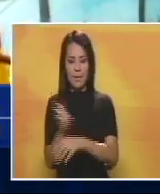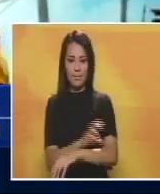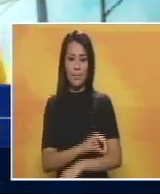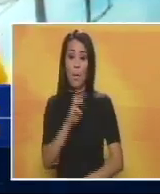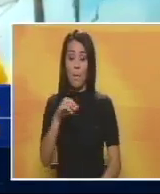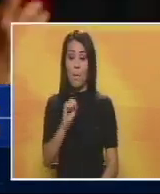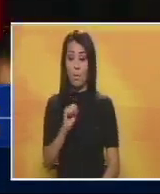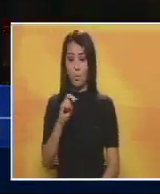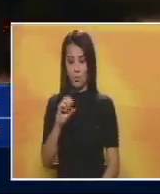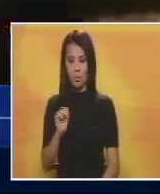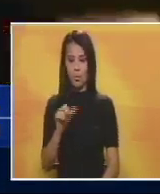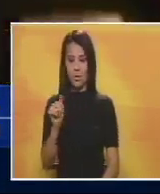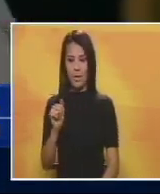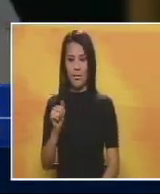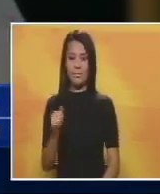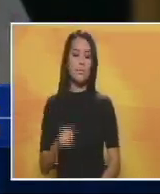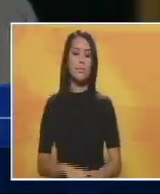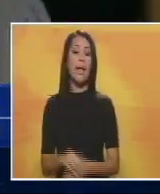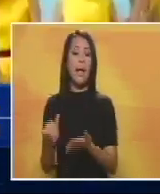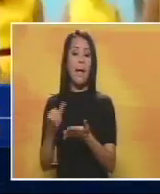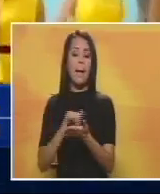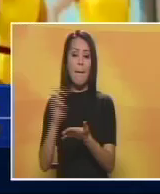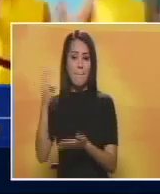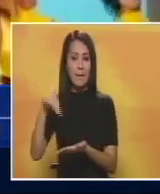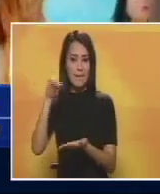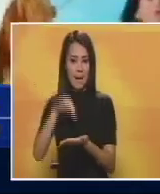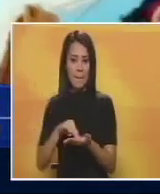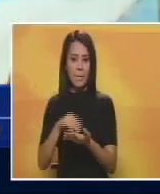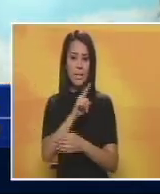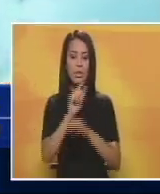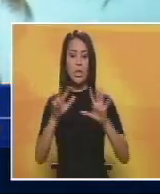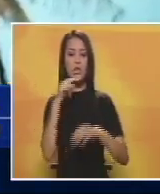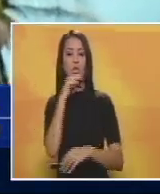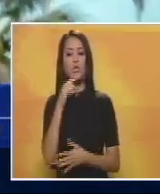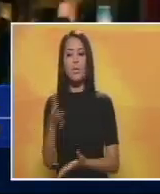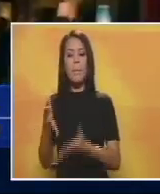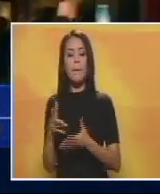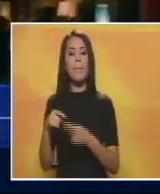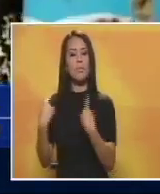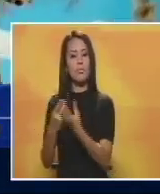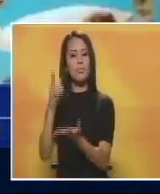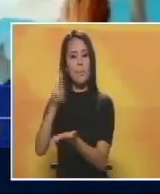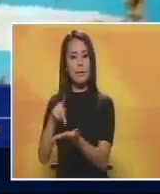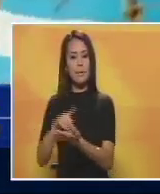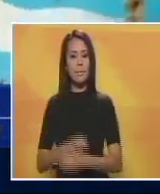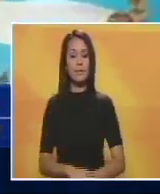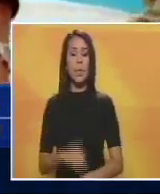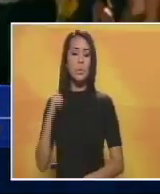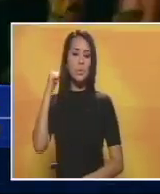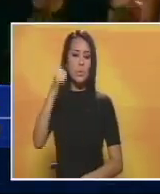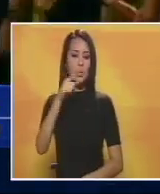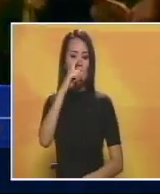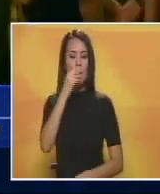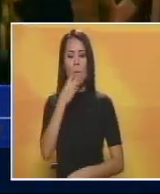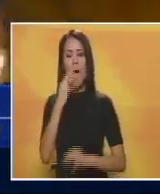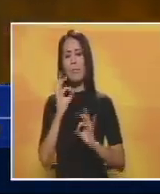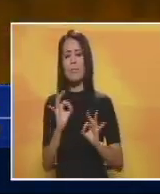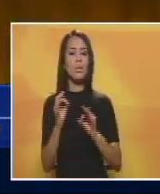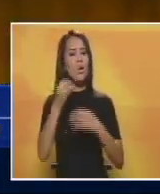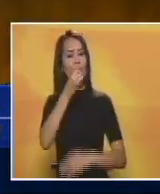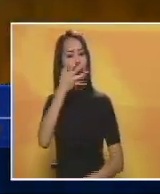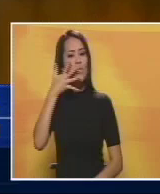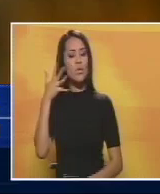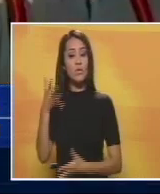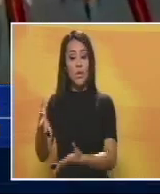que entregarán en Miami el próximo 18 de octubre. Para Gente de Zona se trata de un tributo a su trayectoria y dijeron que están orgullosos de